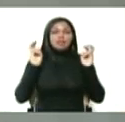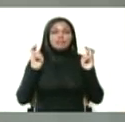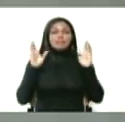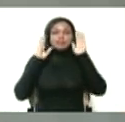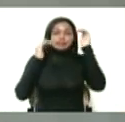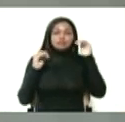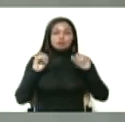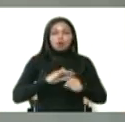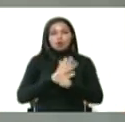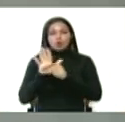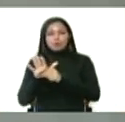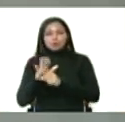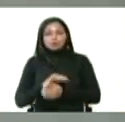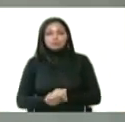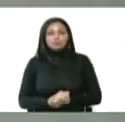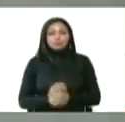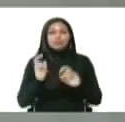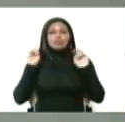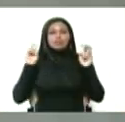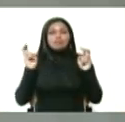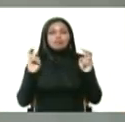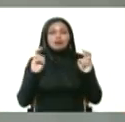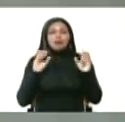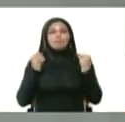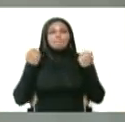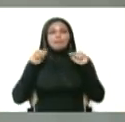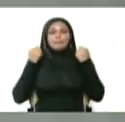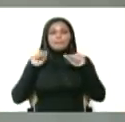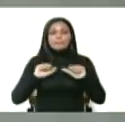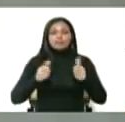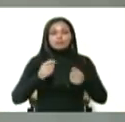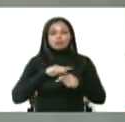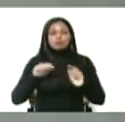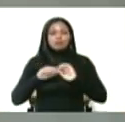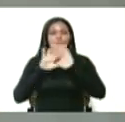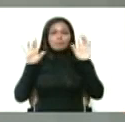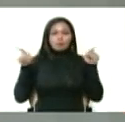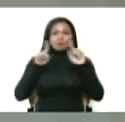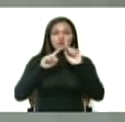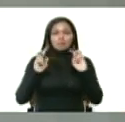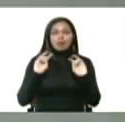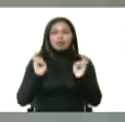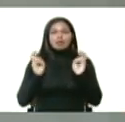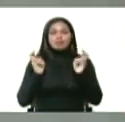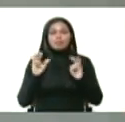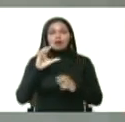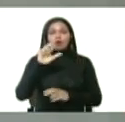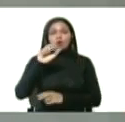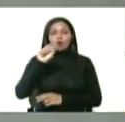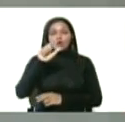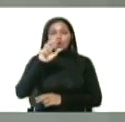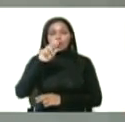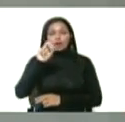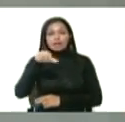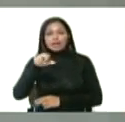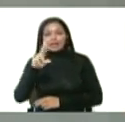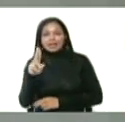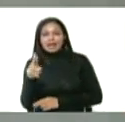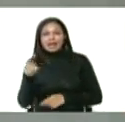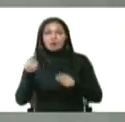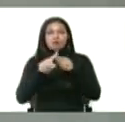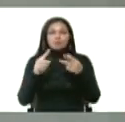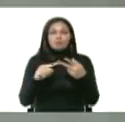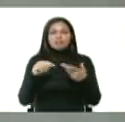coronavirus. Y en el tema terapéutico en particular, nosotros iniciamos muy temprano con el tema de la cloroquina, incluso cloroquina